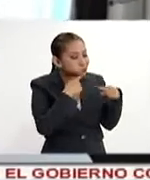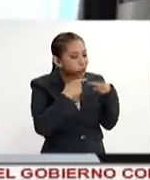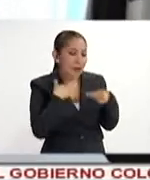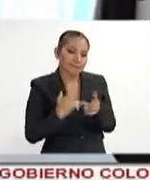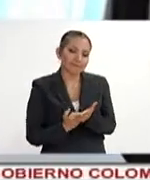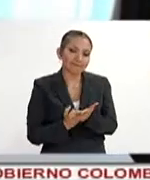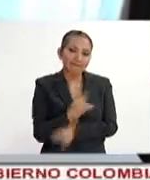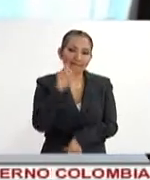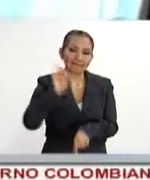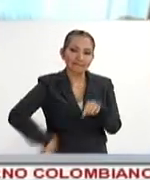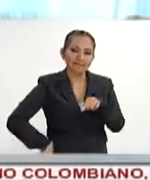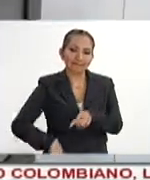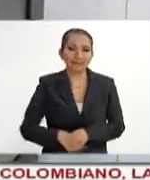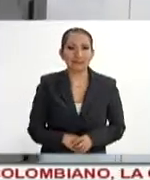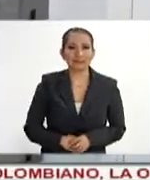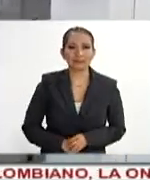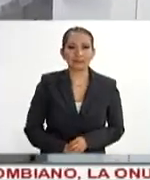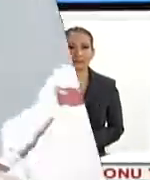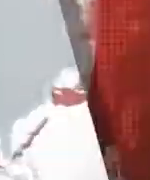pues a tomar esa decisión.